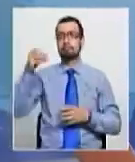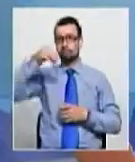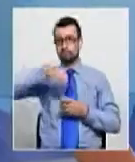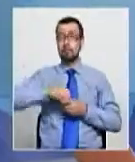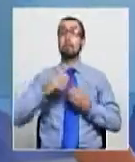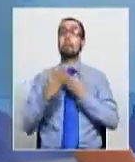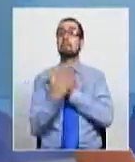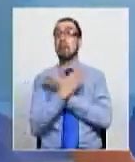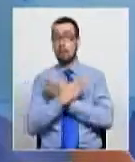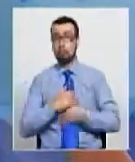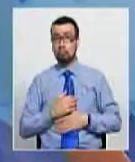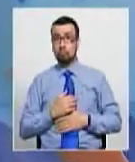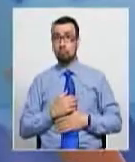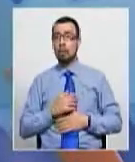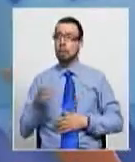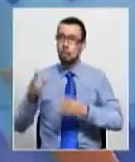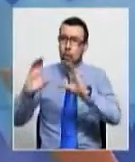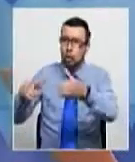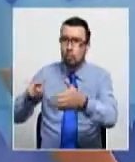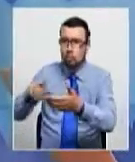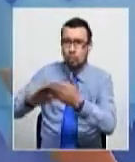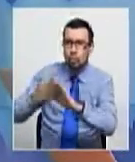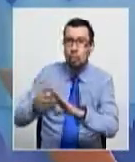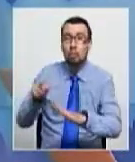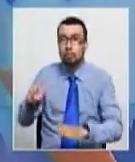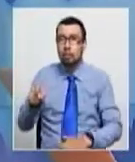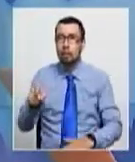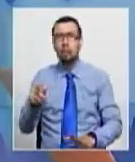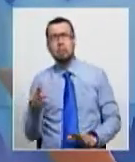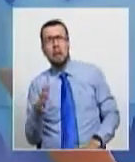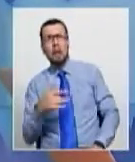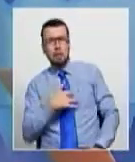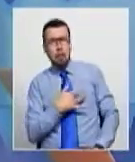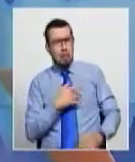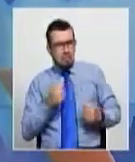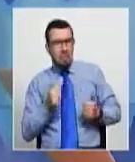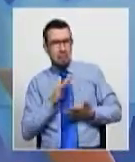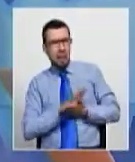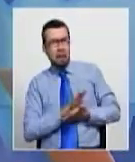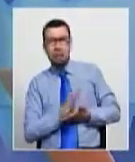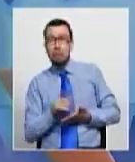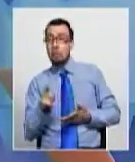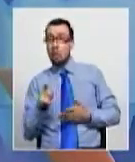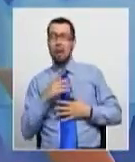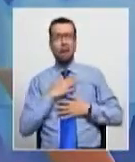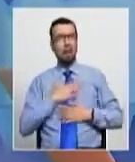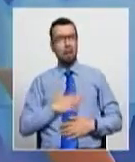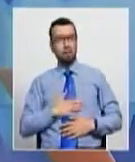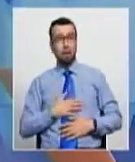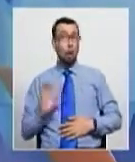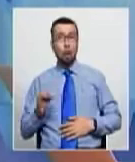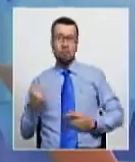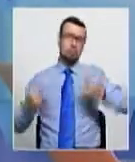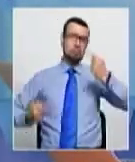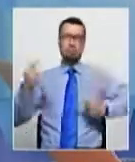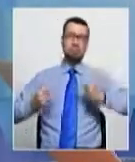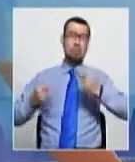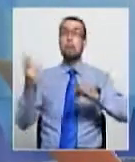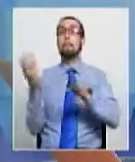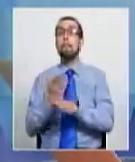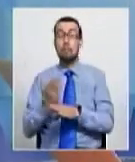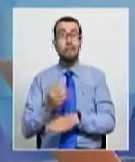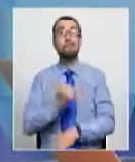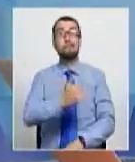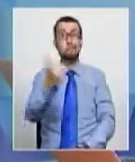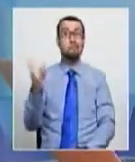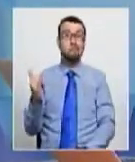menos con el hecho de si la comunidad vive de una manera más o menos tranquila si es pacífica o si hay alteraciones de